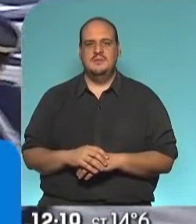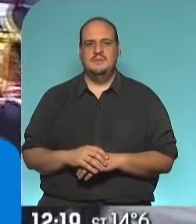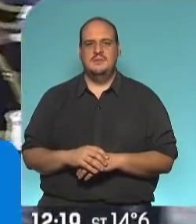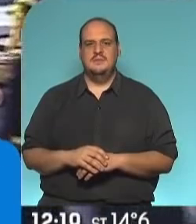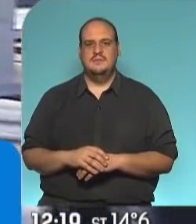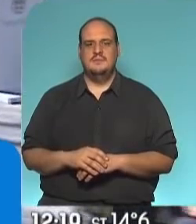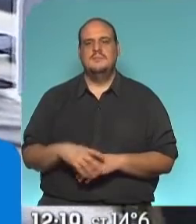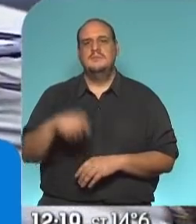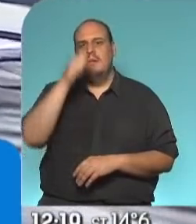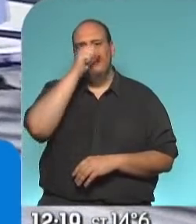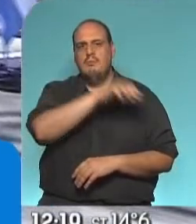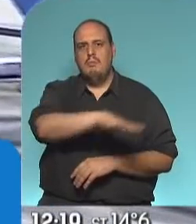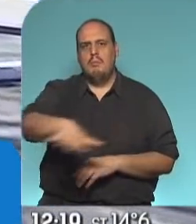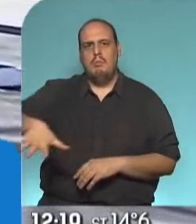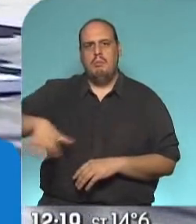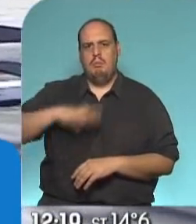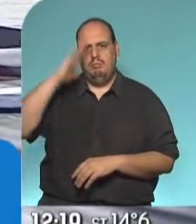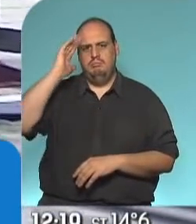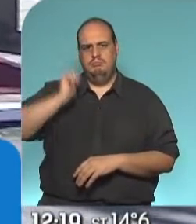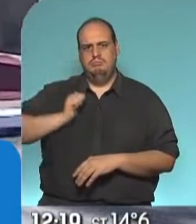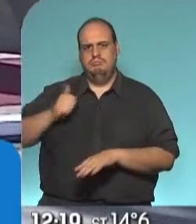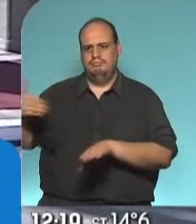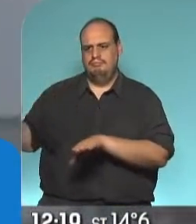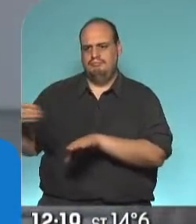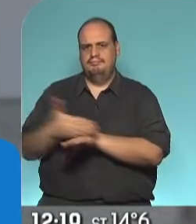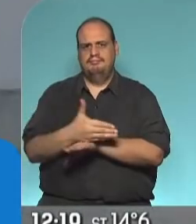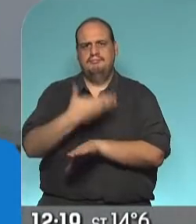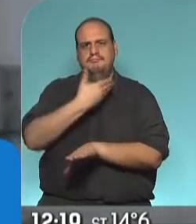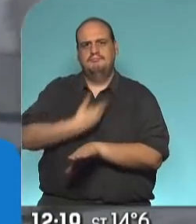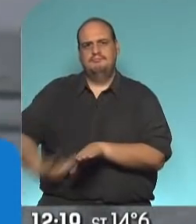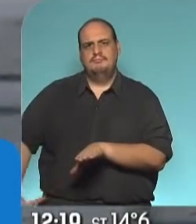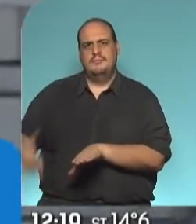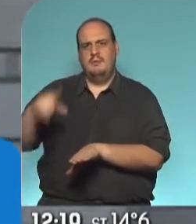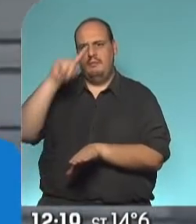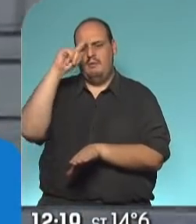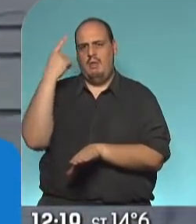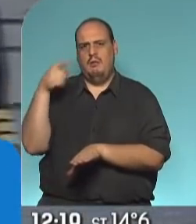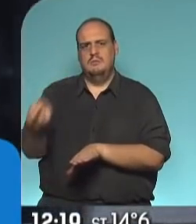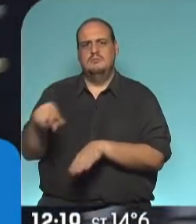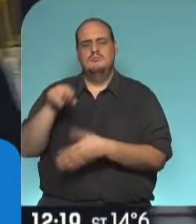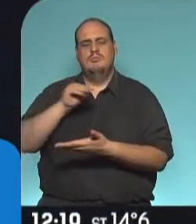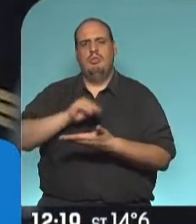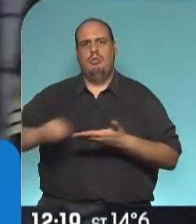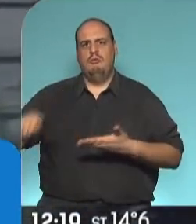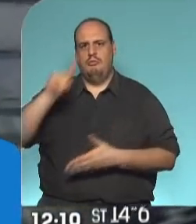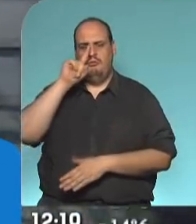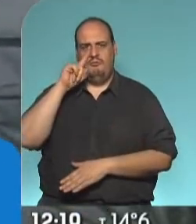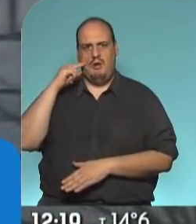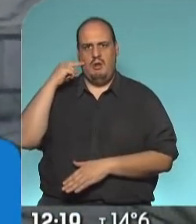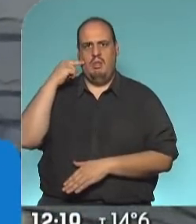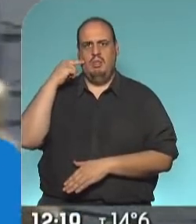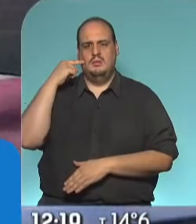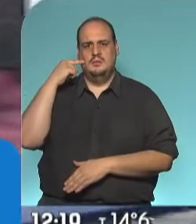Ingresa a este patio del regimiento el señor presidente de la Nación, doctor Alberto